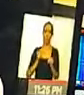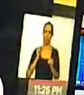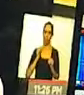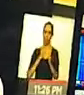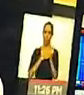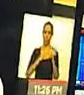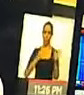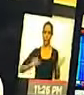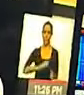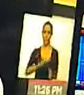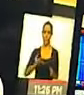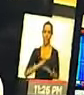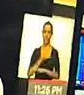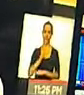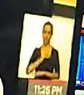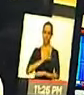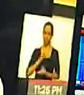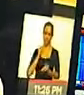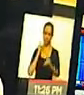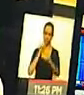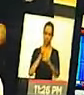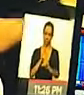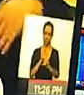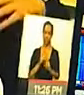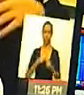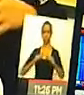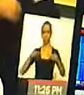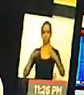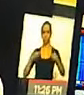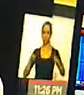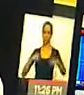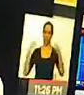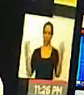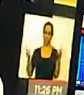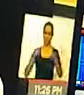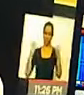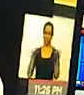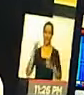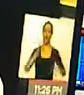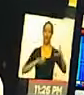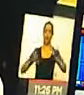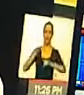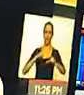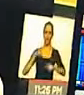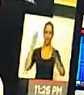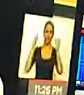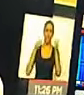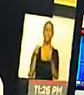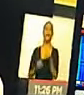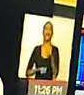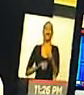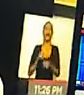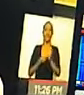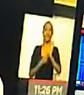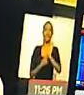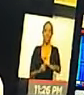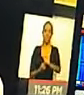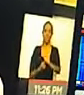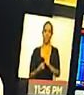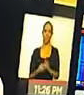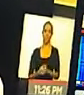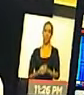sus redes sociales, empezar a hacer como una especie de laboratorio creativo para mostrar los efectos